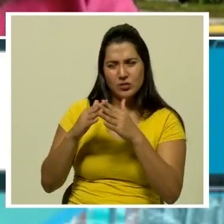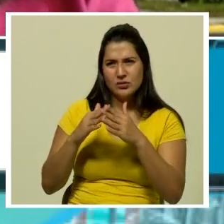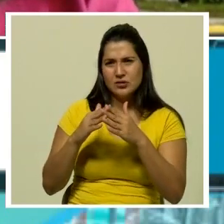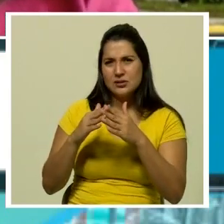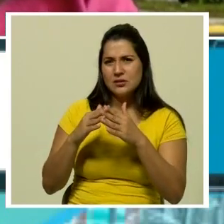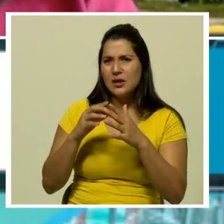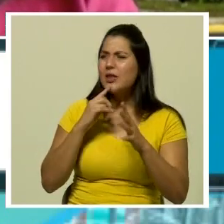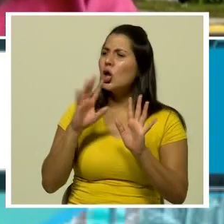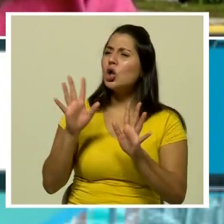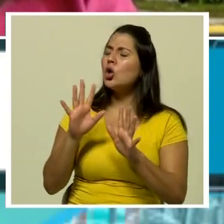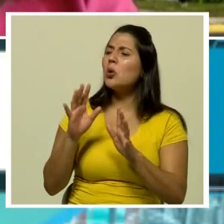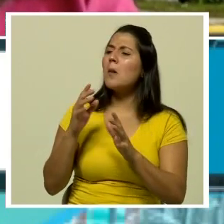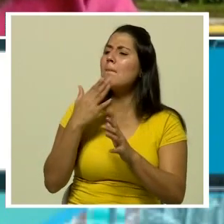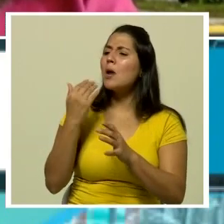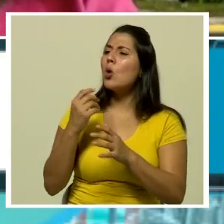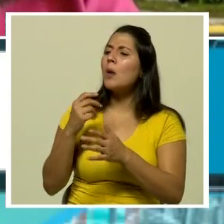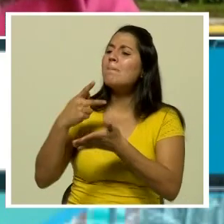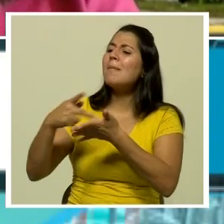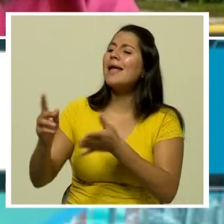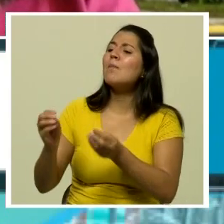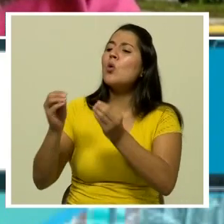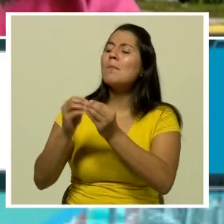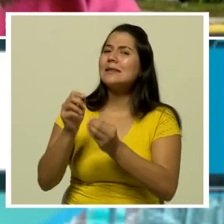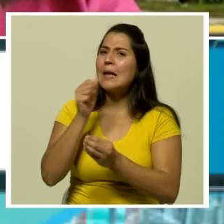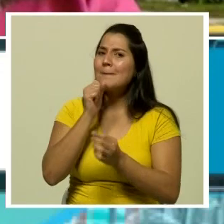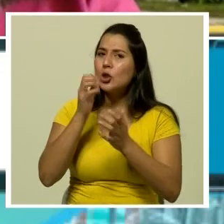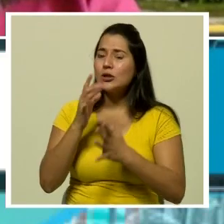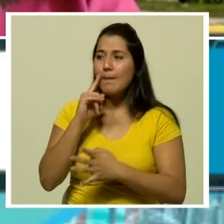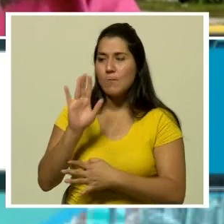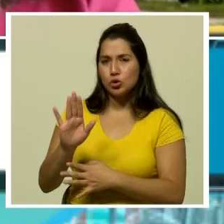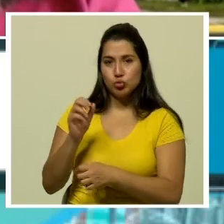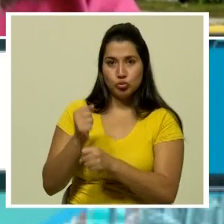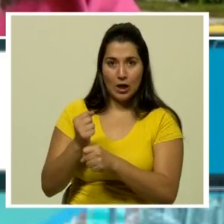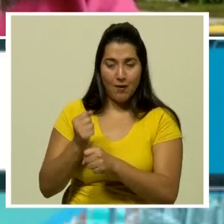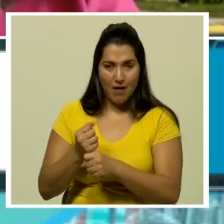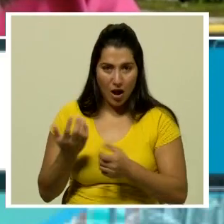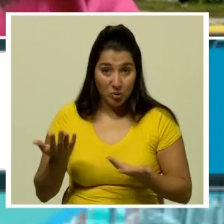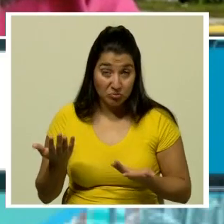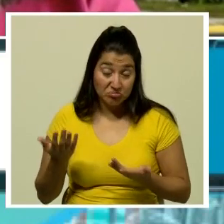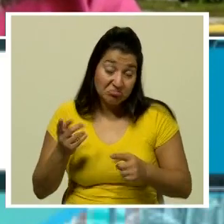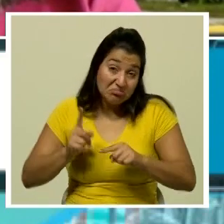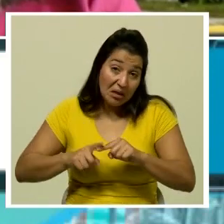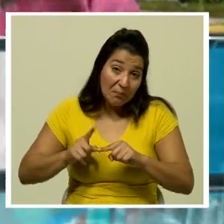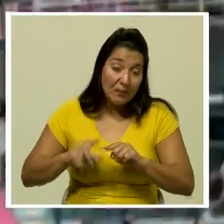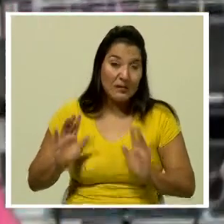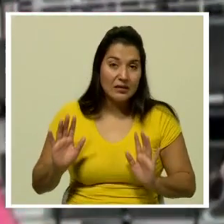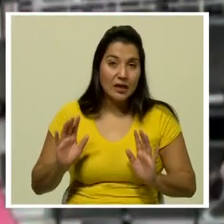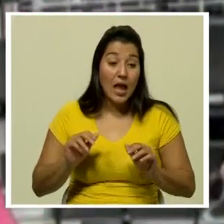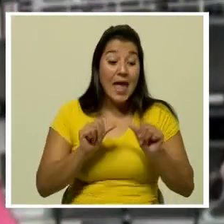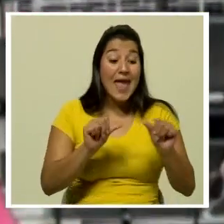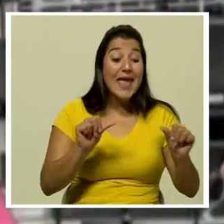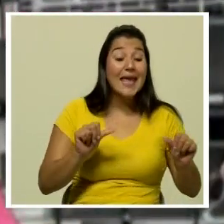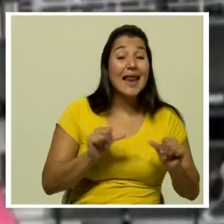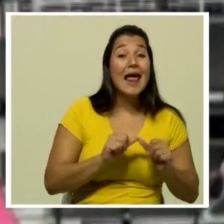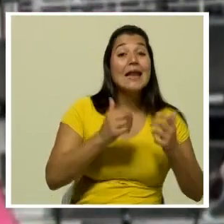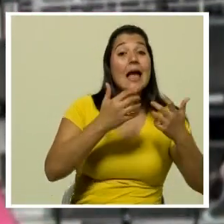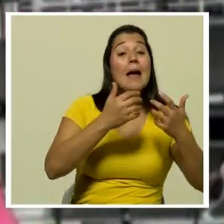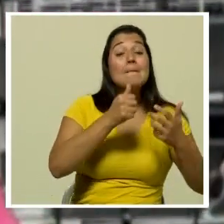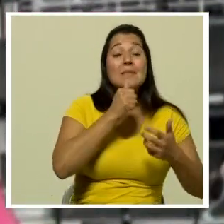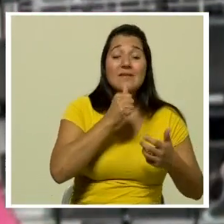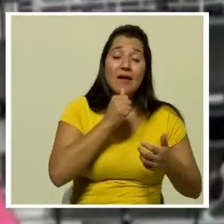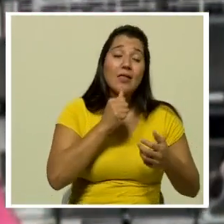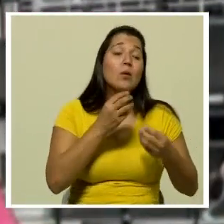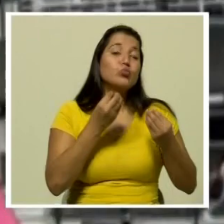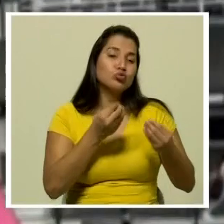bonificaciones a los periodistas por su trabajo. Entonces, depende. En el contexto privado hay una gran afectación, sin duda.